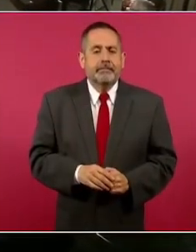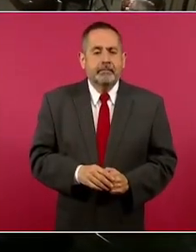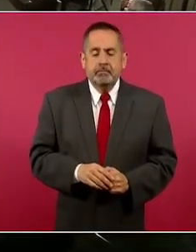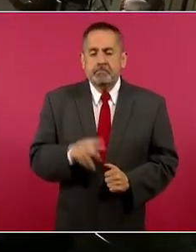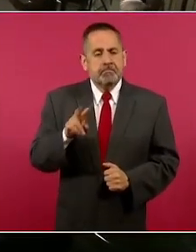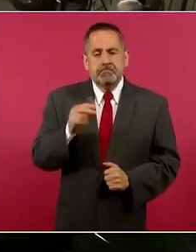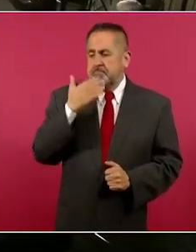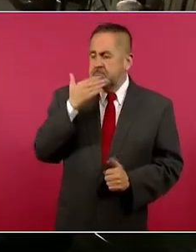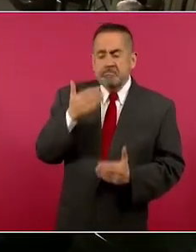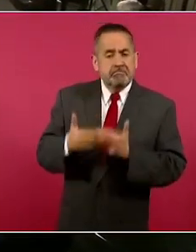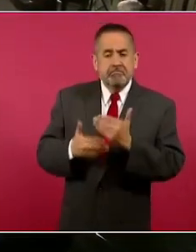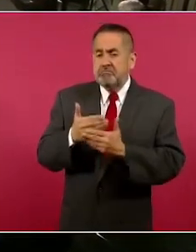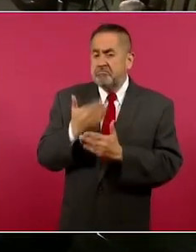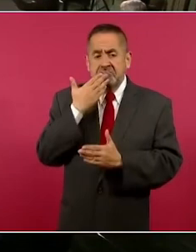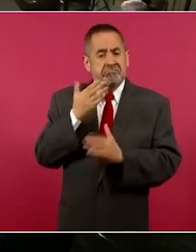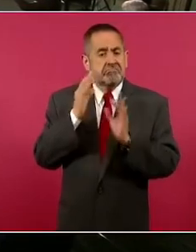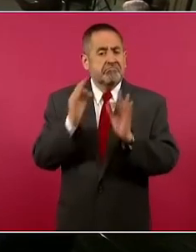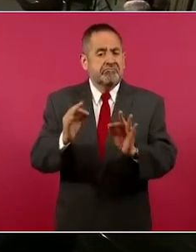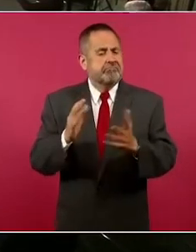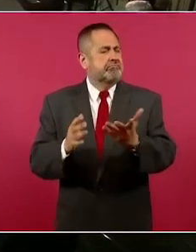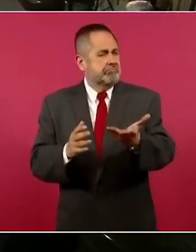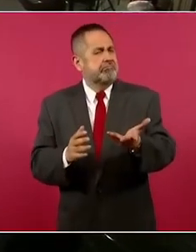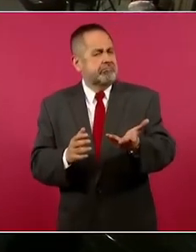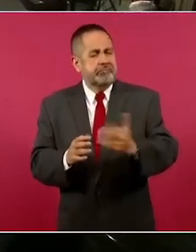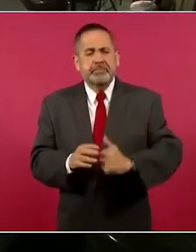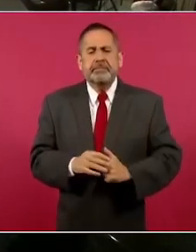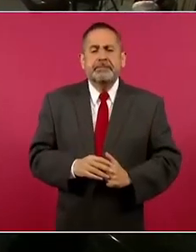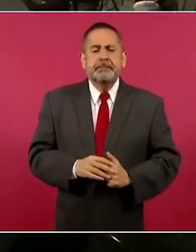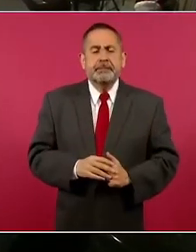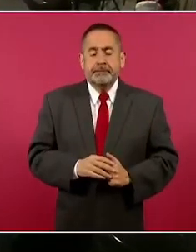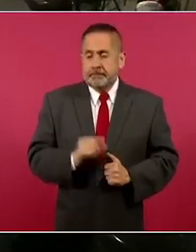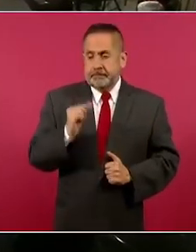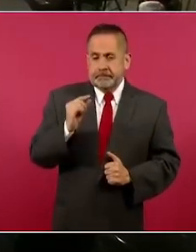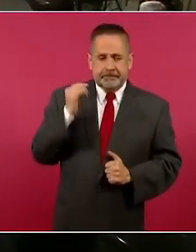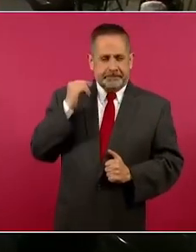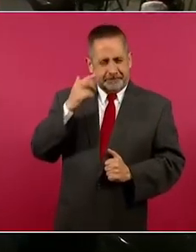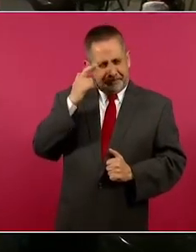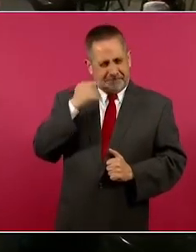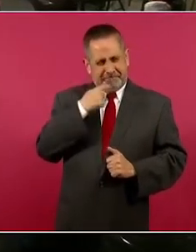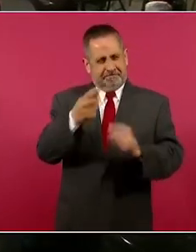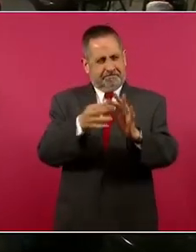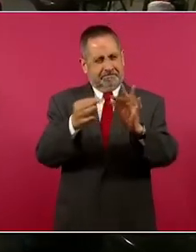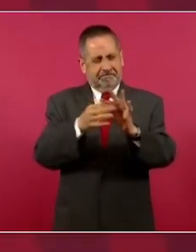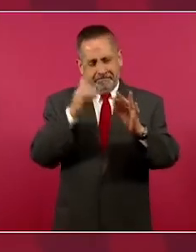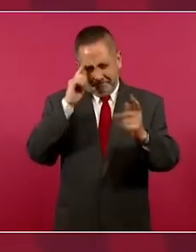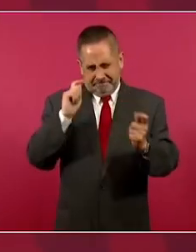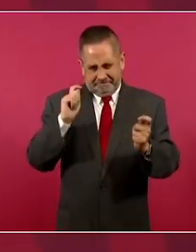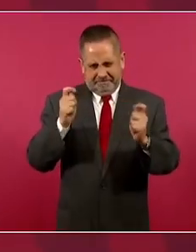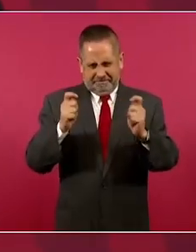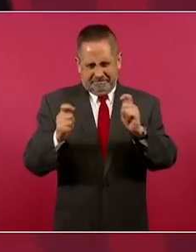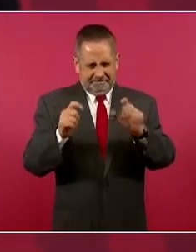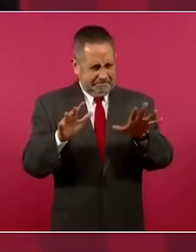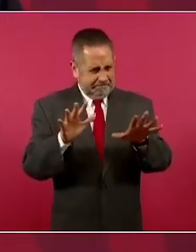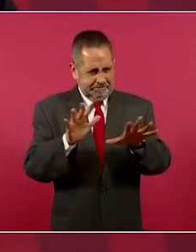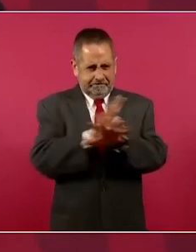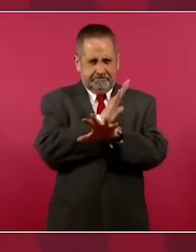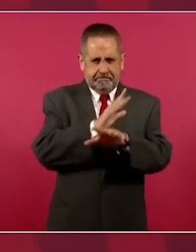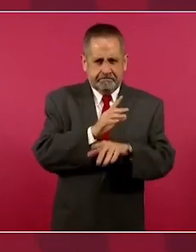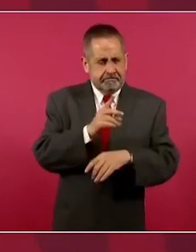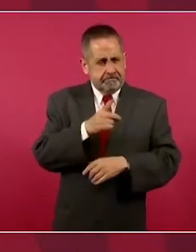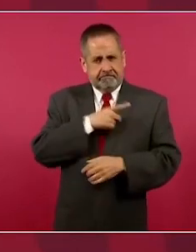vamos bien, miren, hablábamos de la transición, de lo que tenemos que